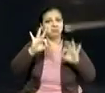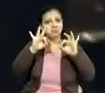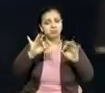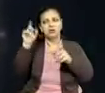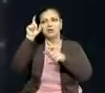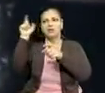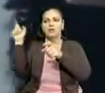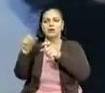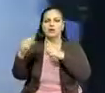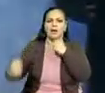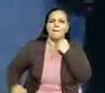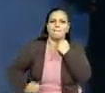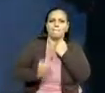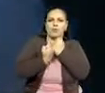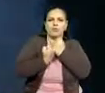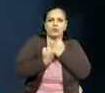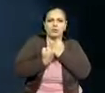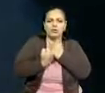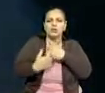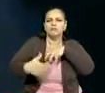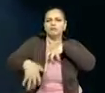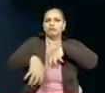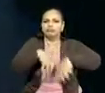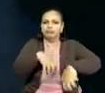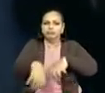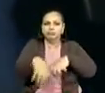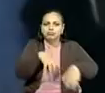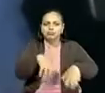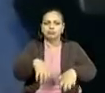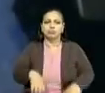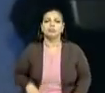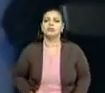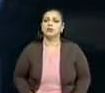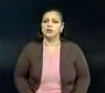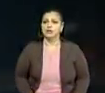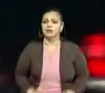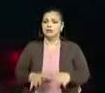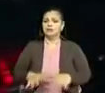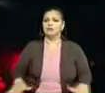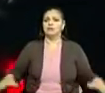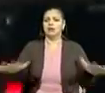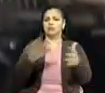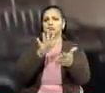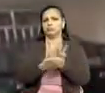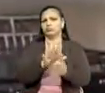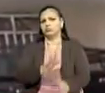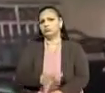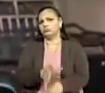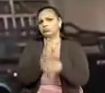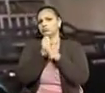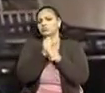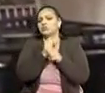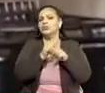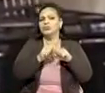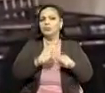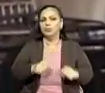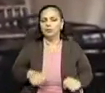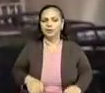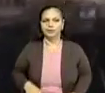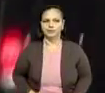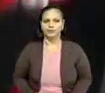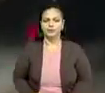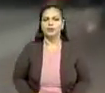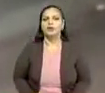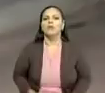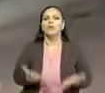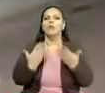instituciones para en cierta manera, ofrecer seguridad a cada uno de los ciudadanos, de los habitantes de estos 4